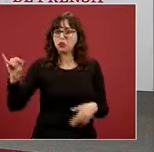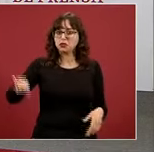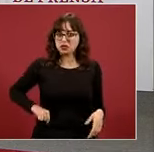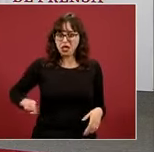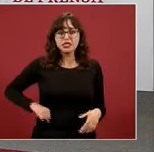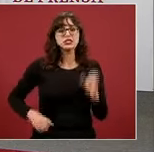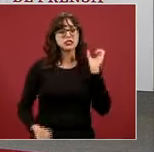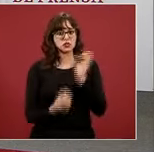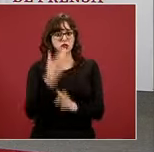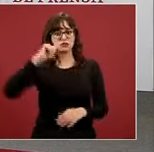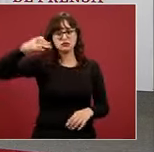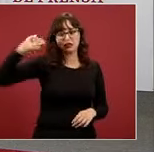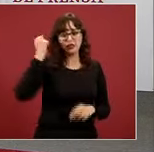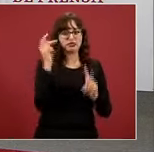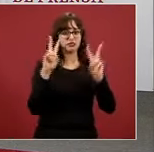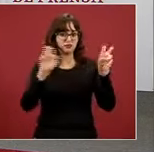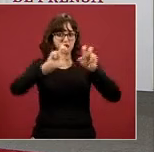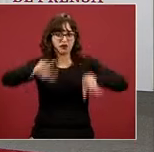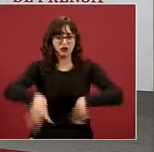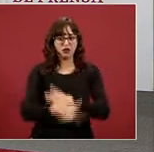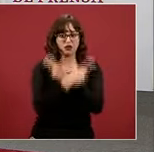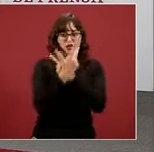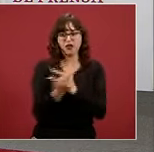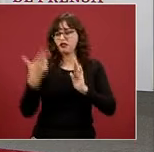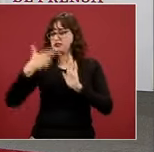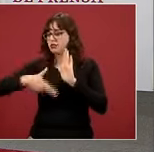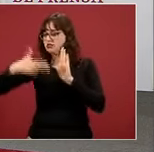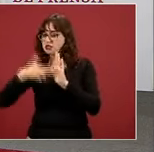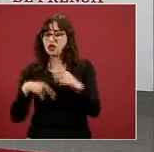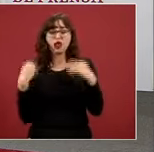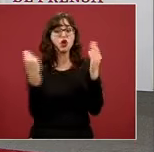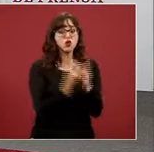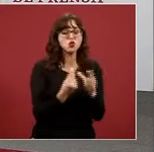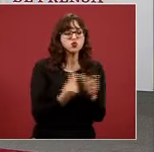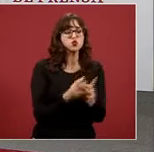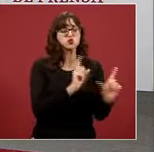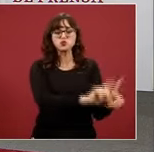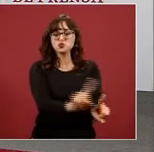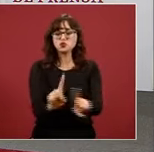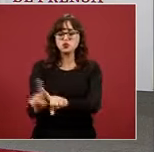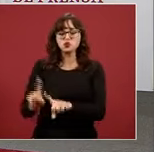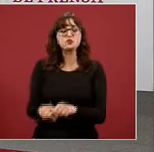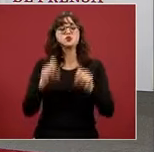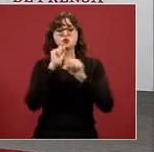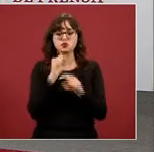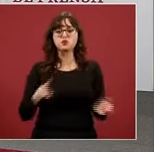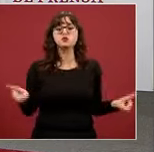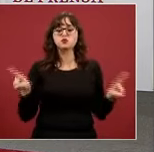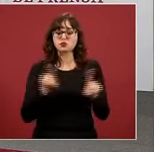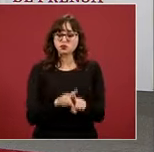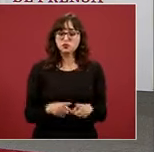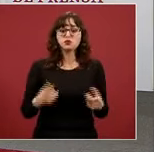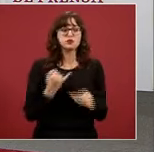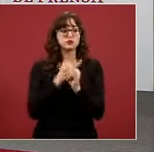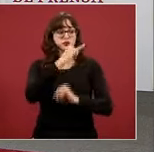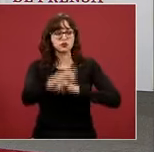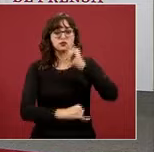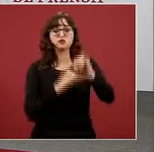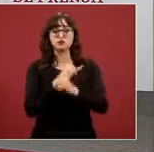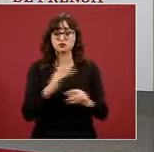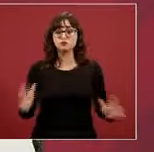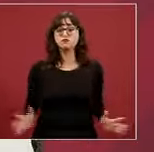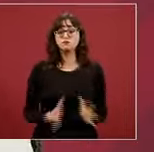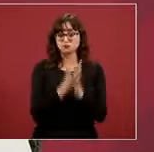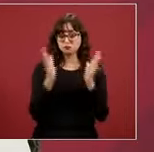con estos webinars, talleres, cursos en colaboración con otros organismos internacionales y participaciones en eventos internacionales.